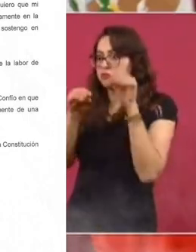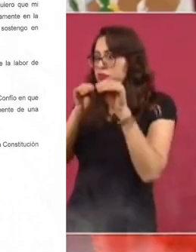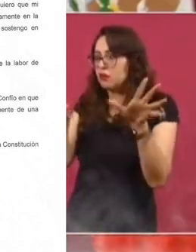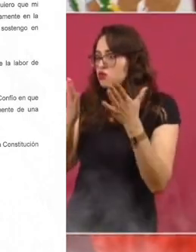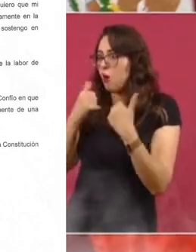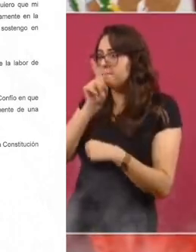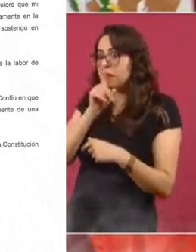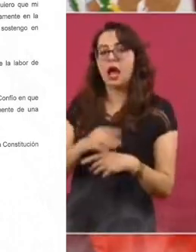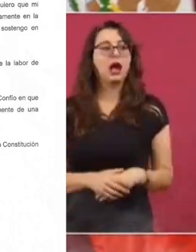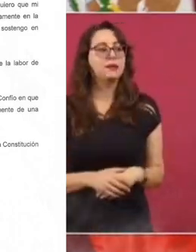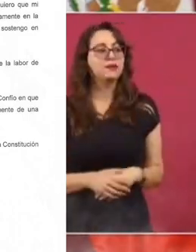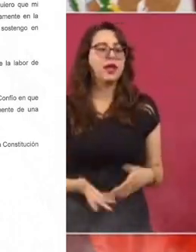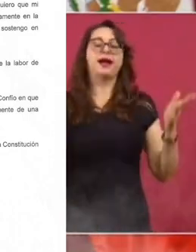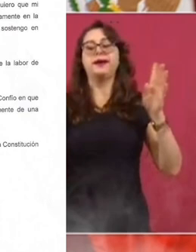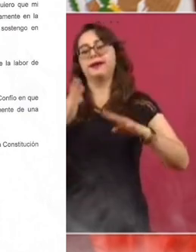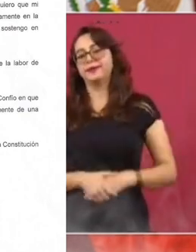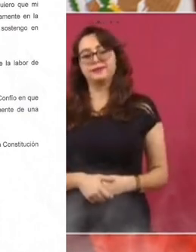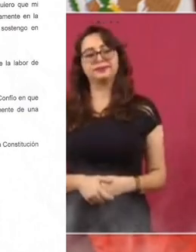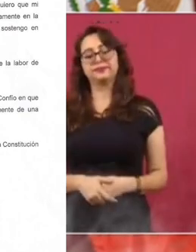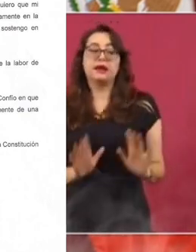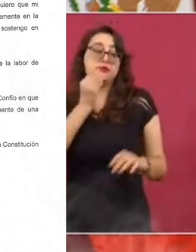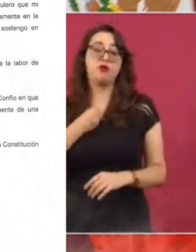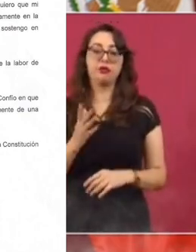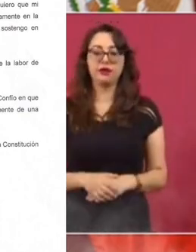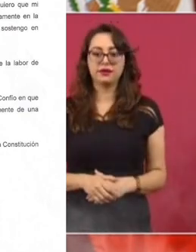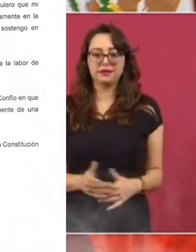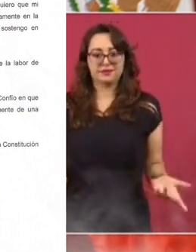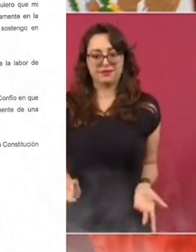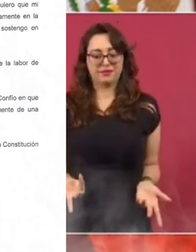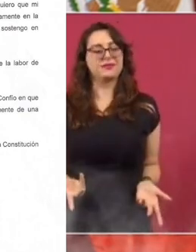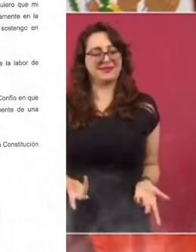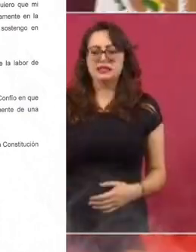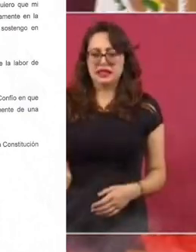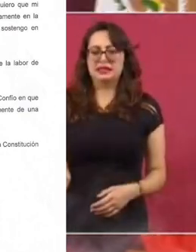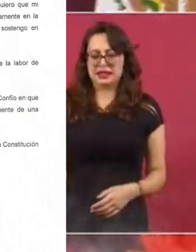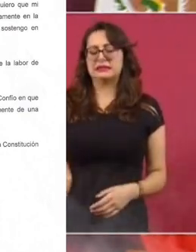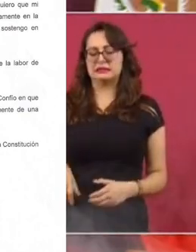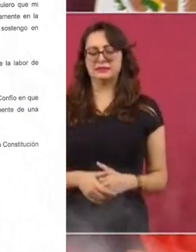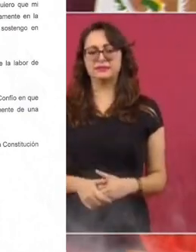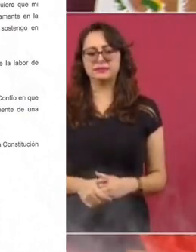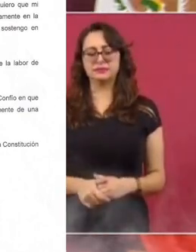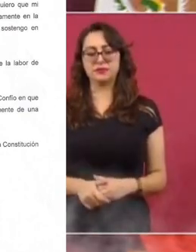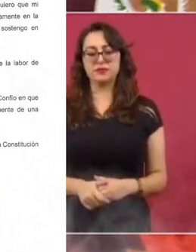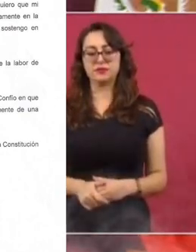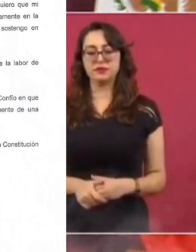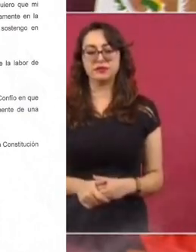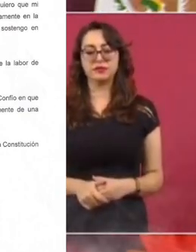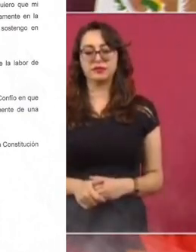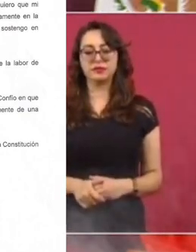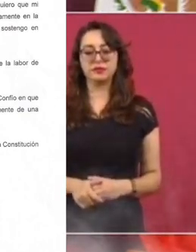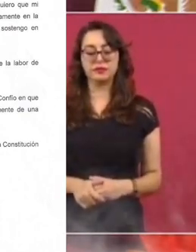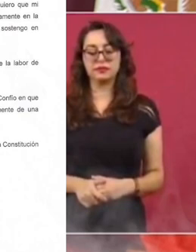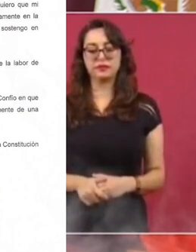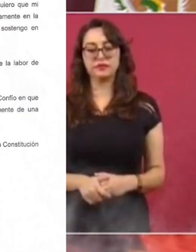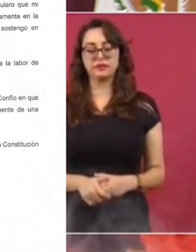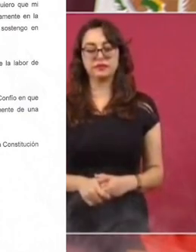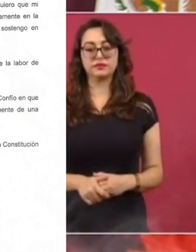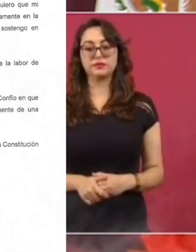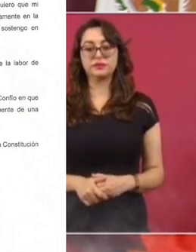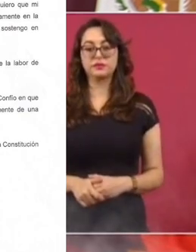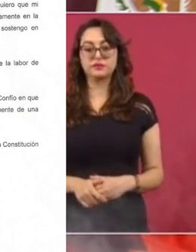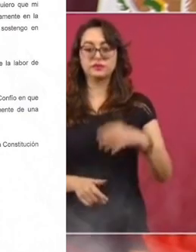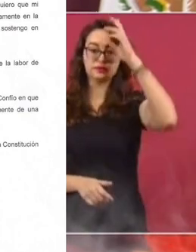redes. Claro, dominan en las redes o del bloque conservador. Entonces, de inmediato, ¿no?,